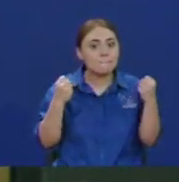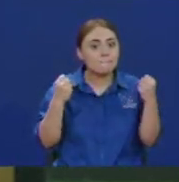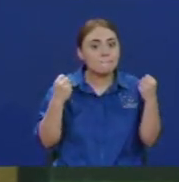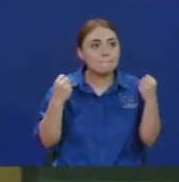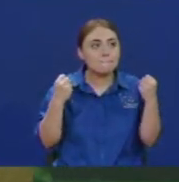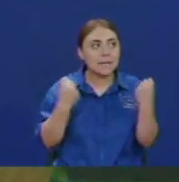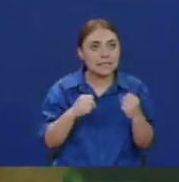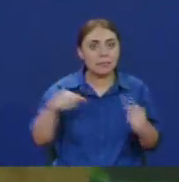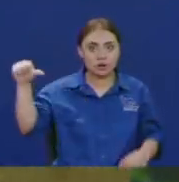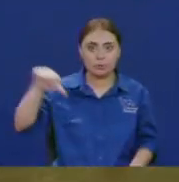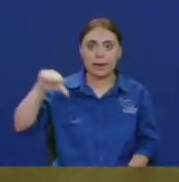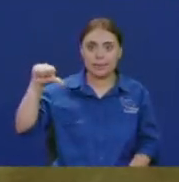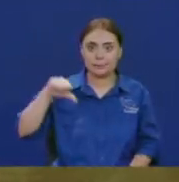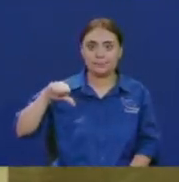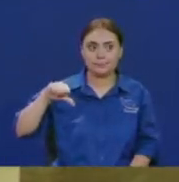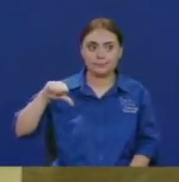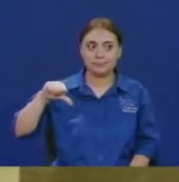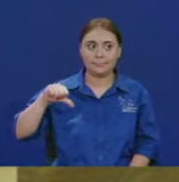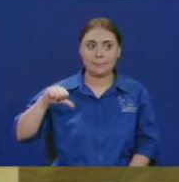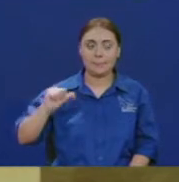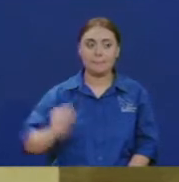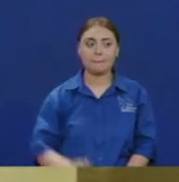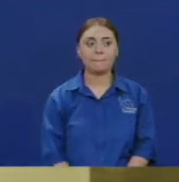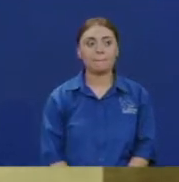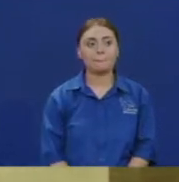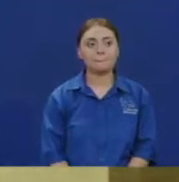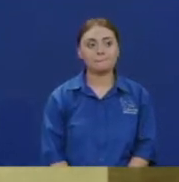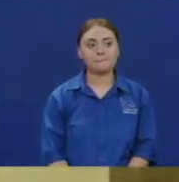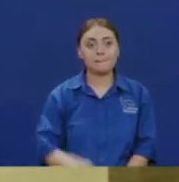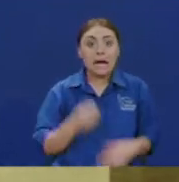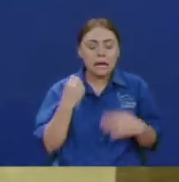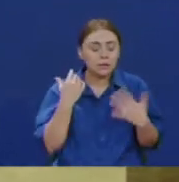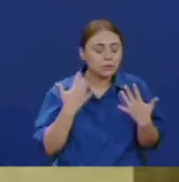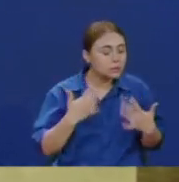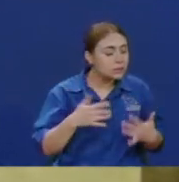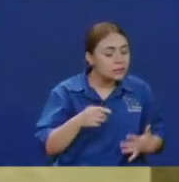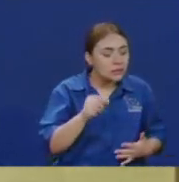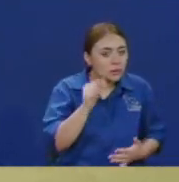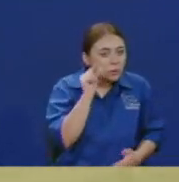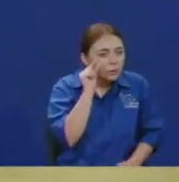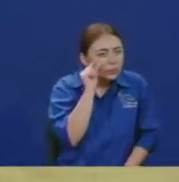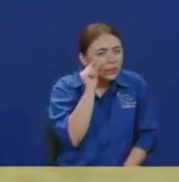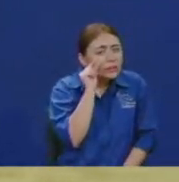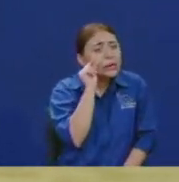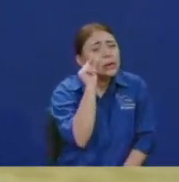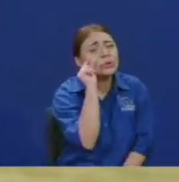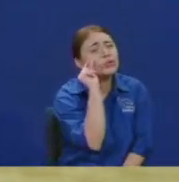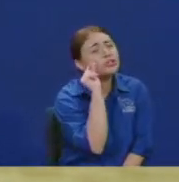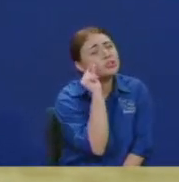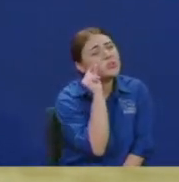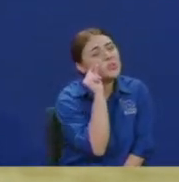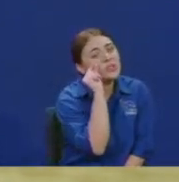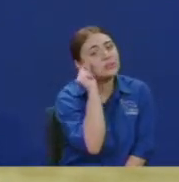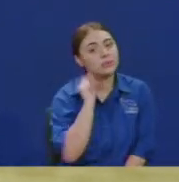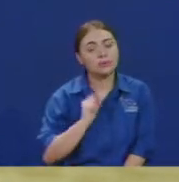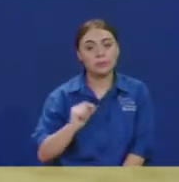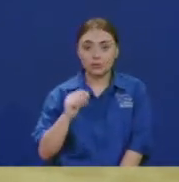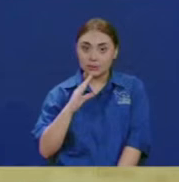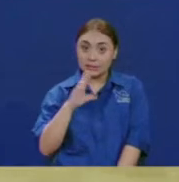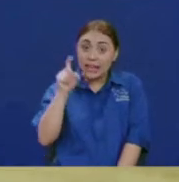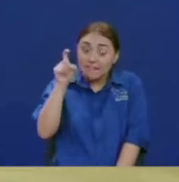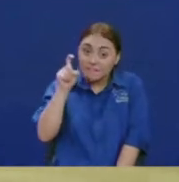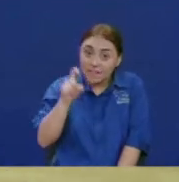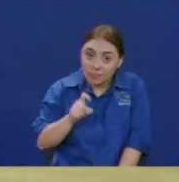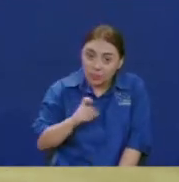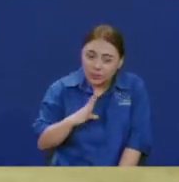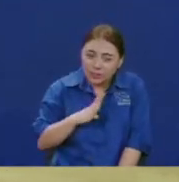ayúdame. Ya descubrí esa levadura. Debe de haber otra cosita ahí. Tal vez solo agarré la punta del hilo, pero me va a llevar